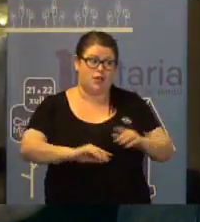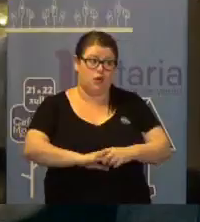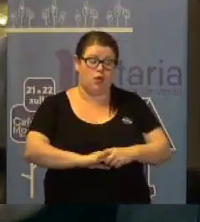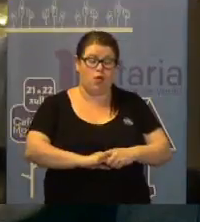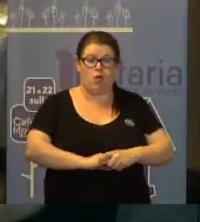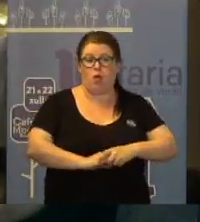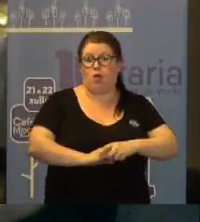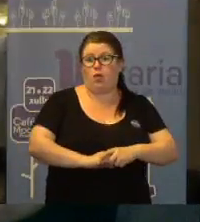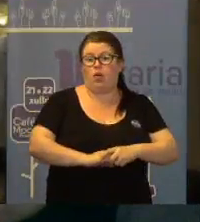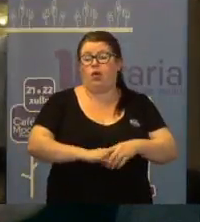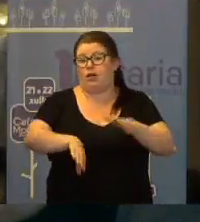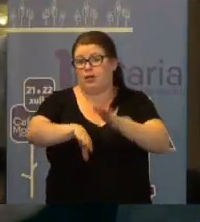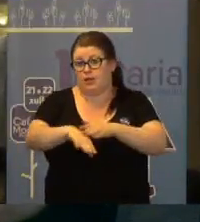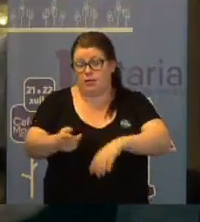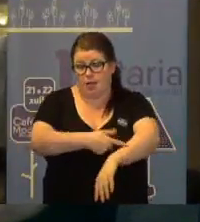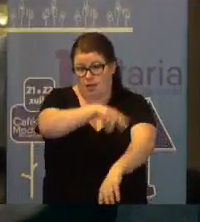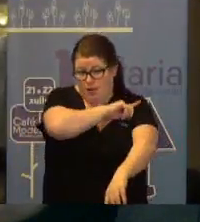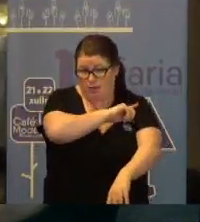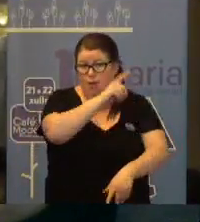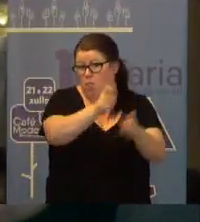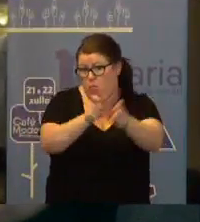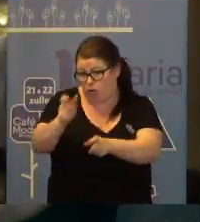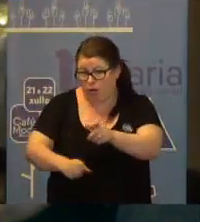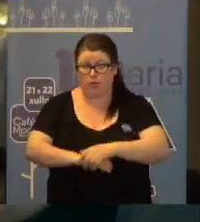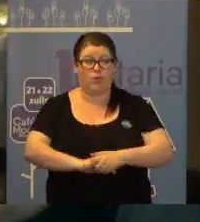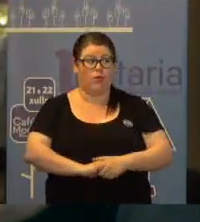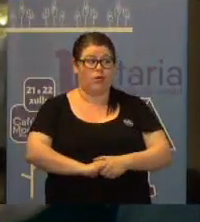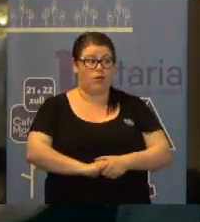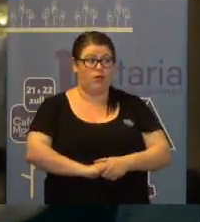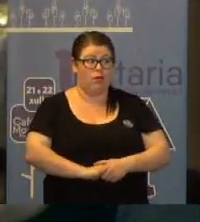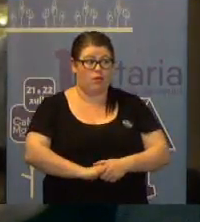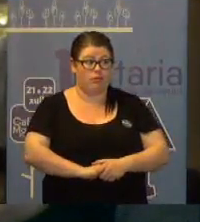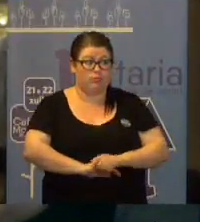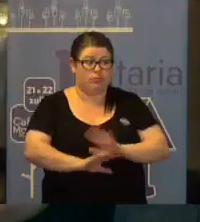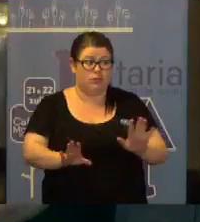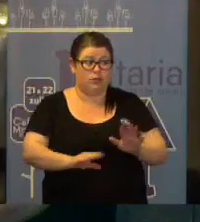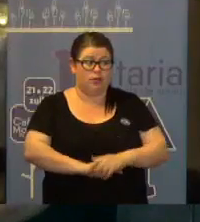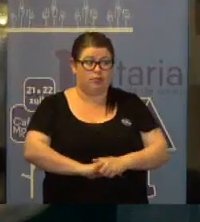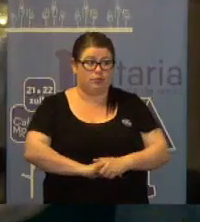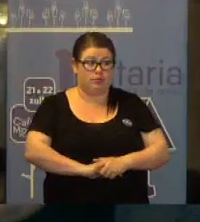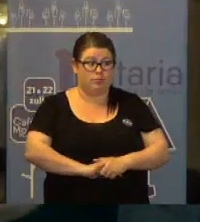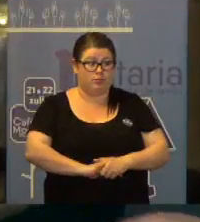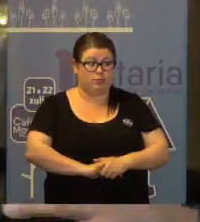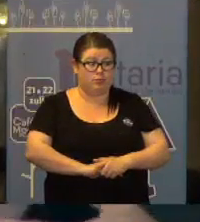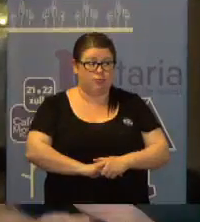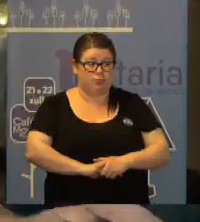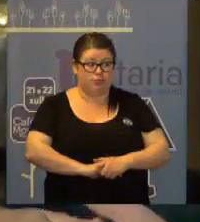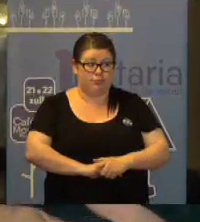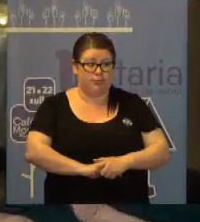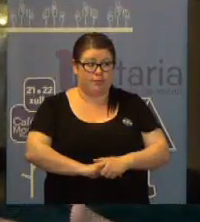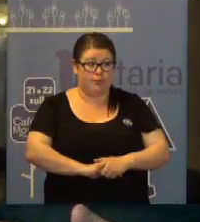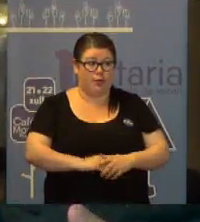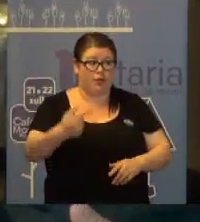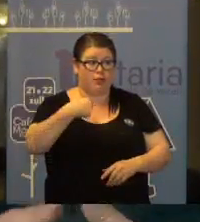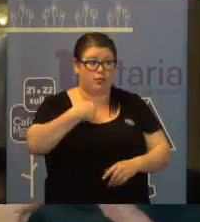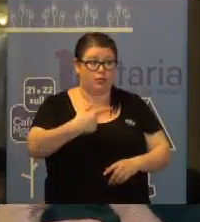populismo ocupa a extrema dereita ou a dereita cando non ocupa a esquerda. É así. Para mí é así de sincero. Bueno, o de